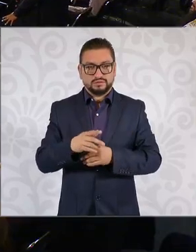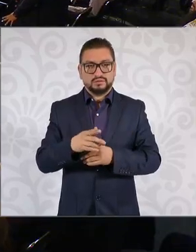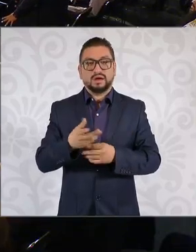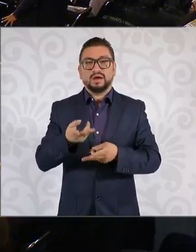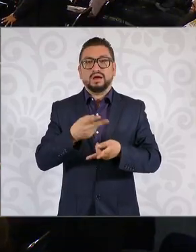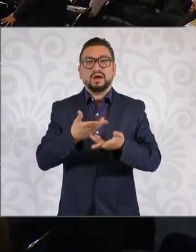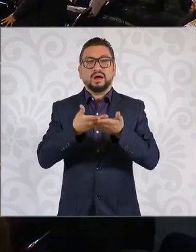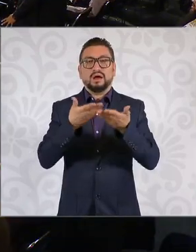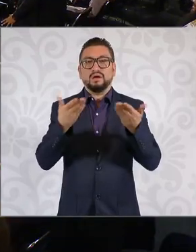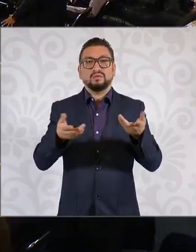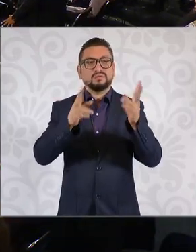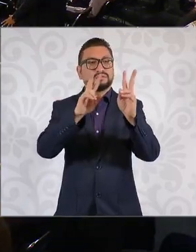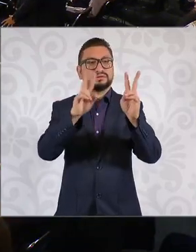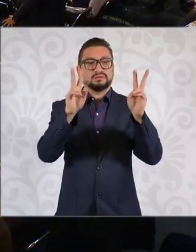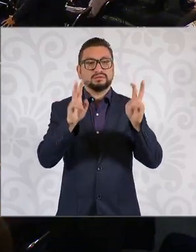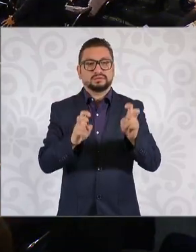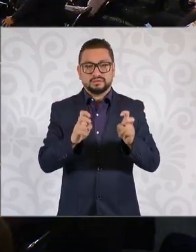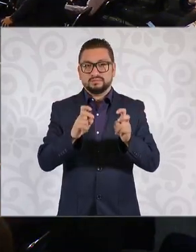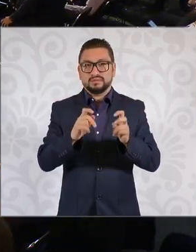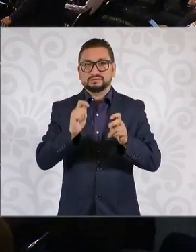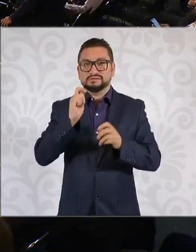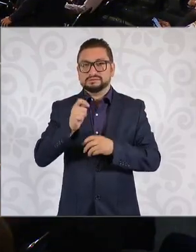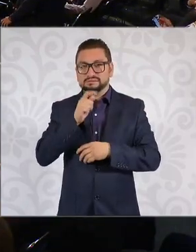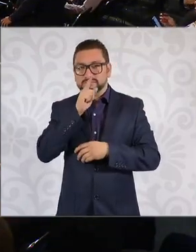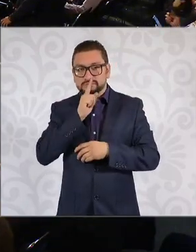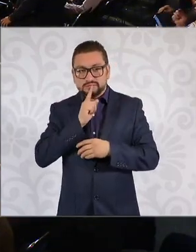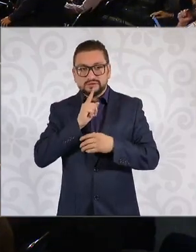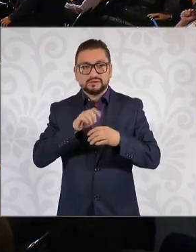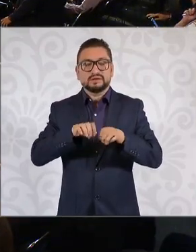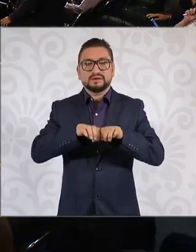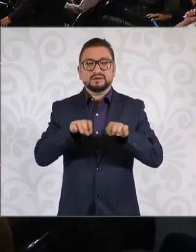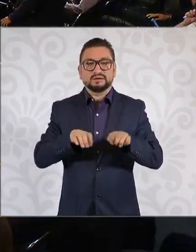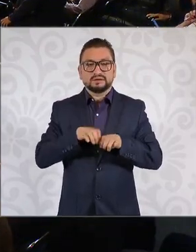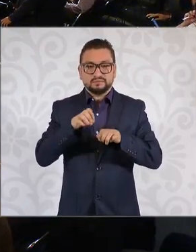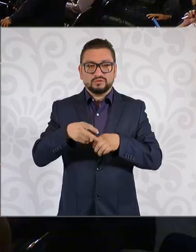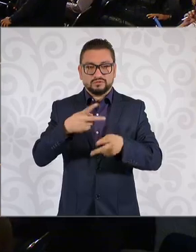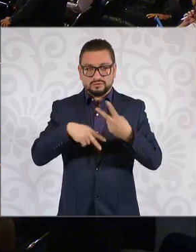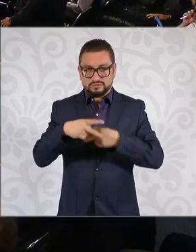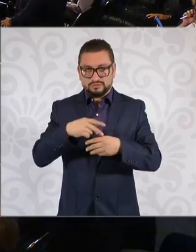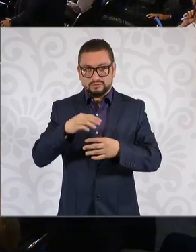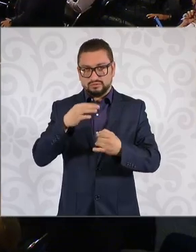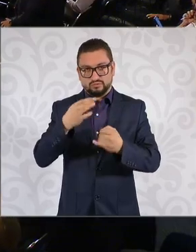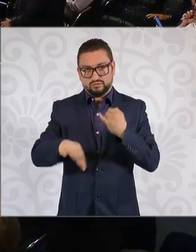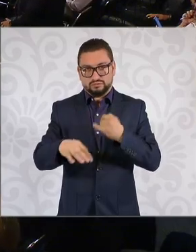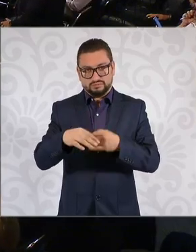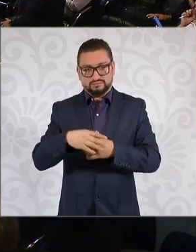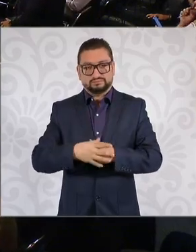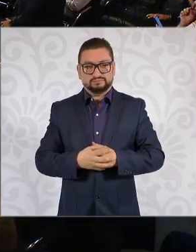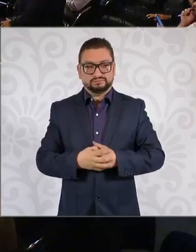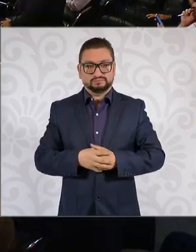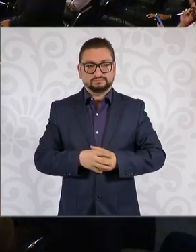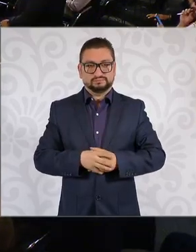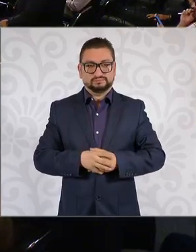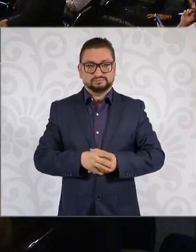de mentiras preparado por un equipo y con esto terminamos.